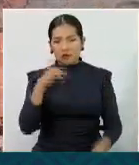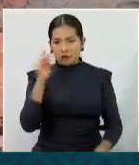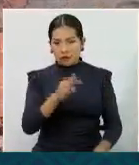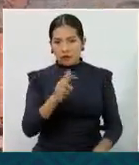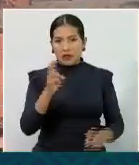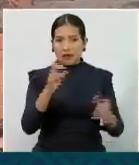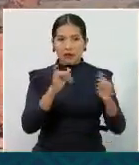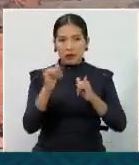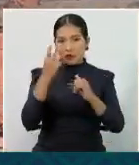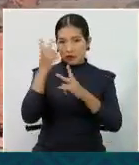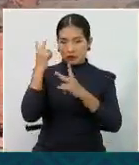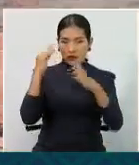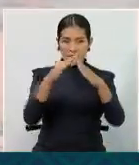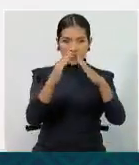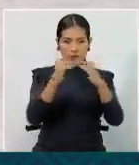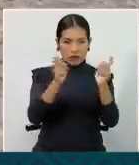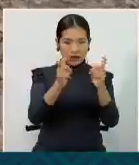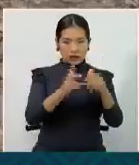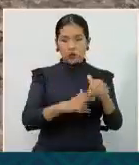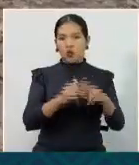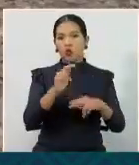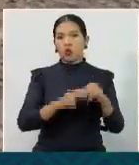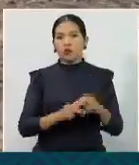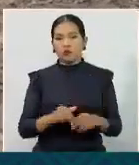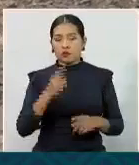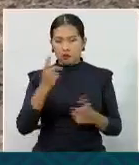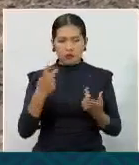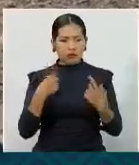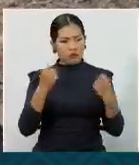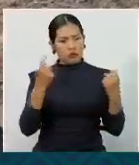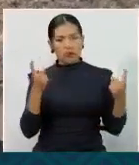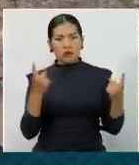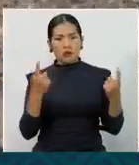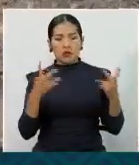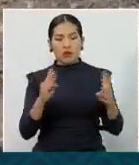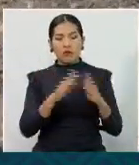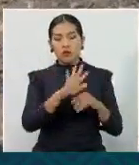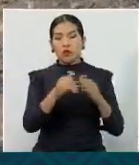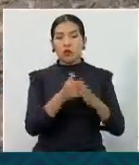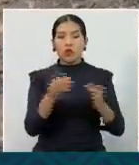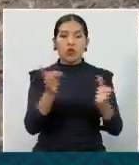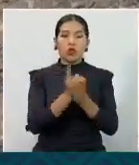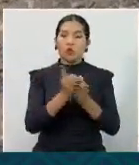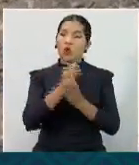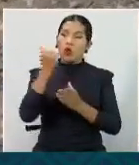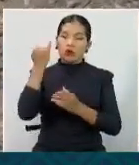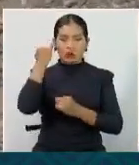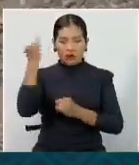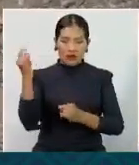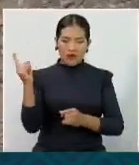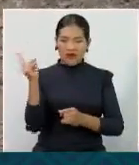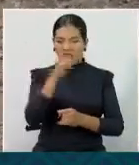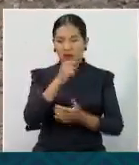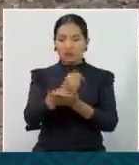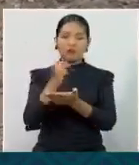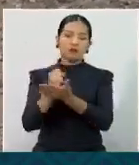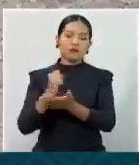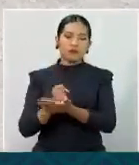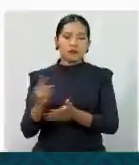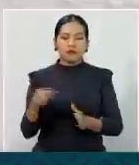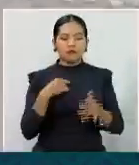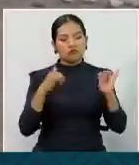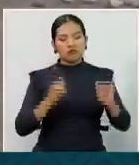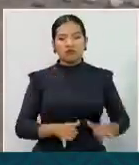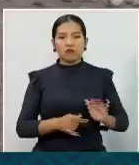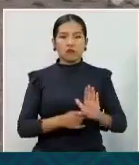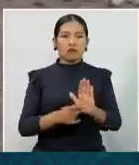como las que estamos observando en imágenes. Entonces ellos han sacado documentos de otros lados, de falsos, y con eso han